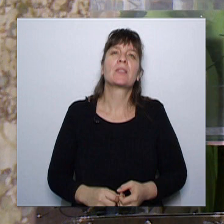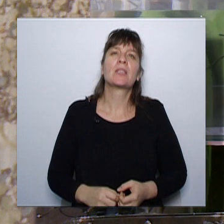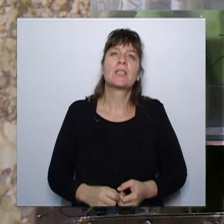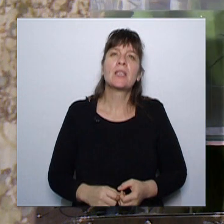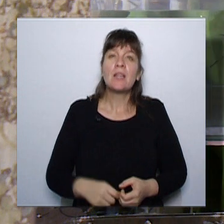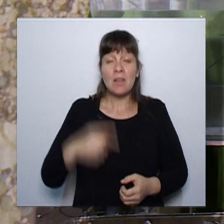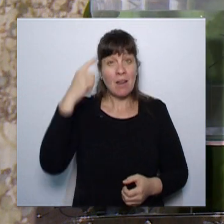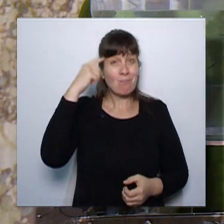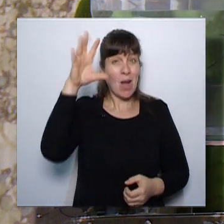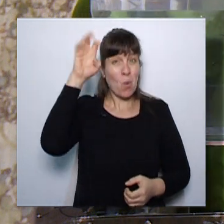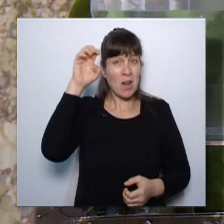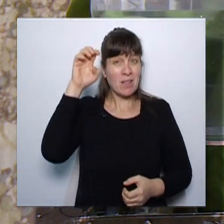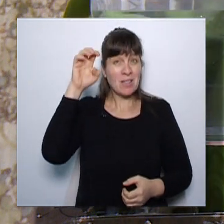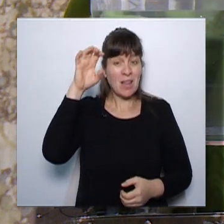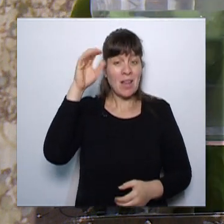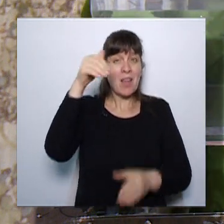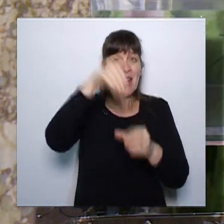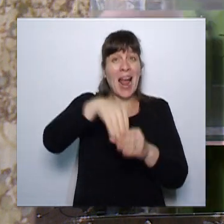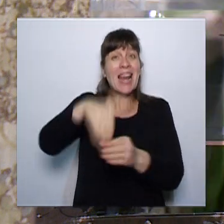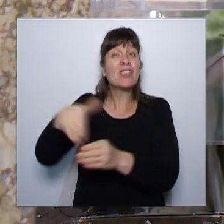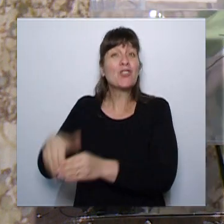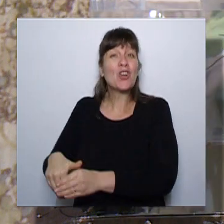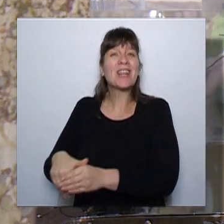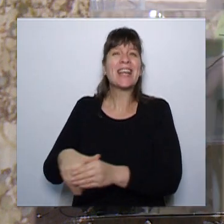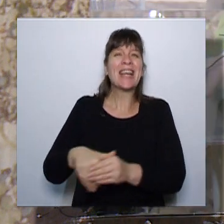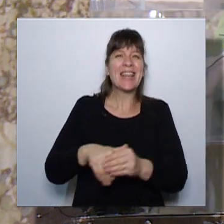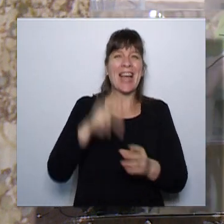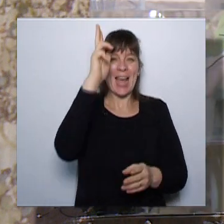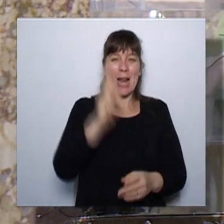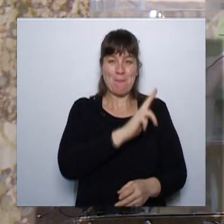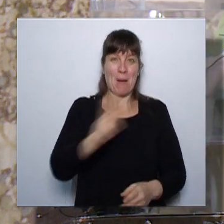baste solo recordar los días de la elección del papá francisco